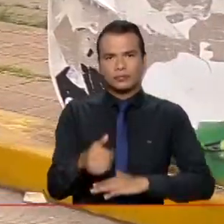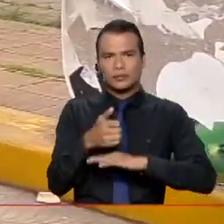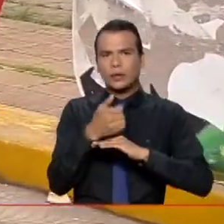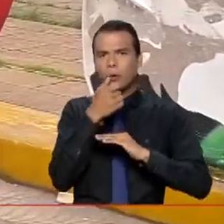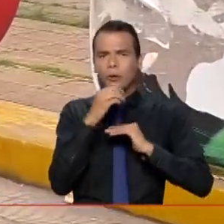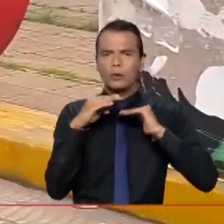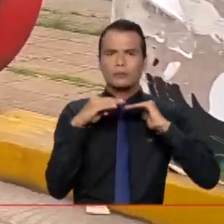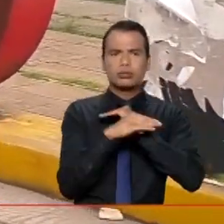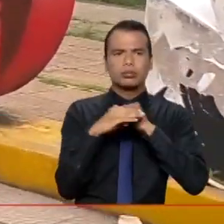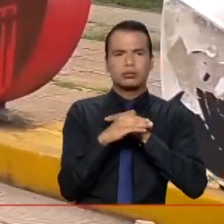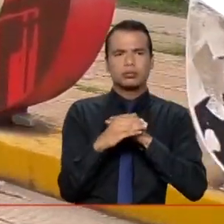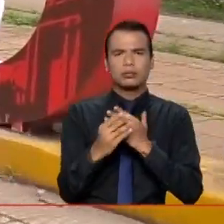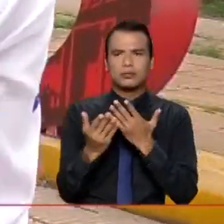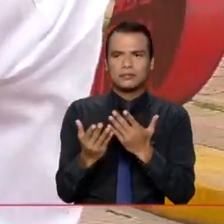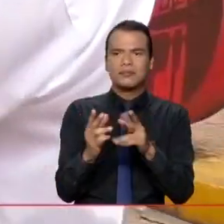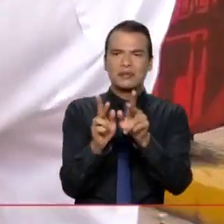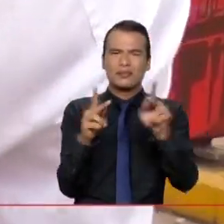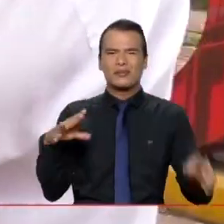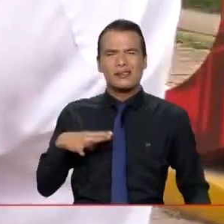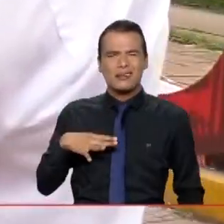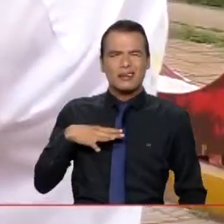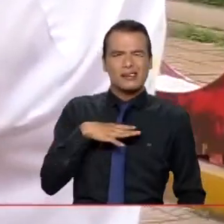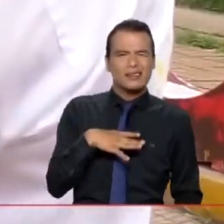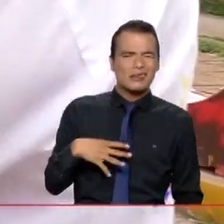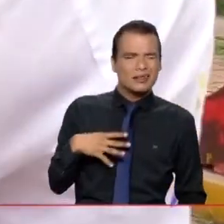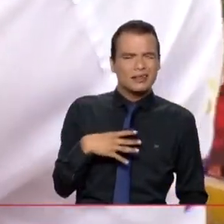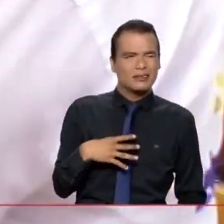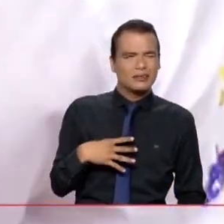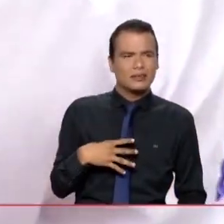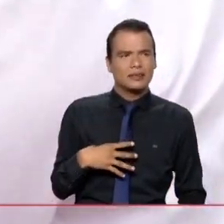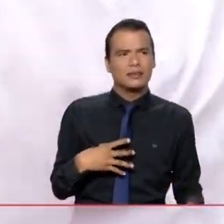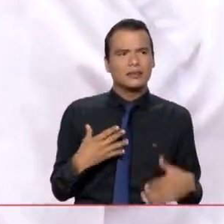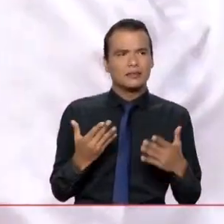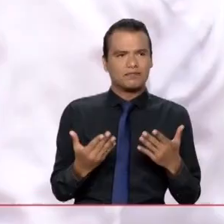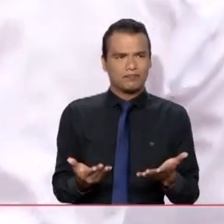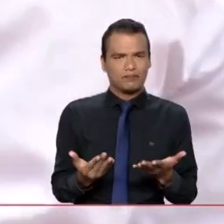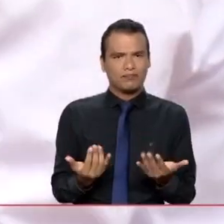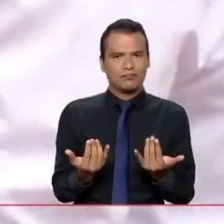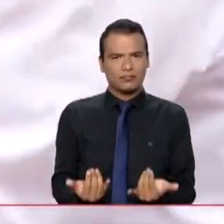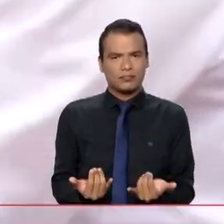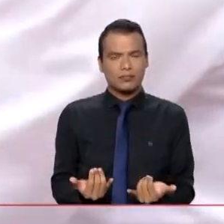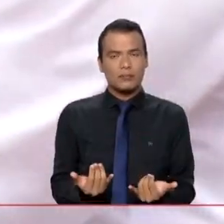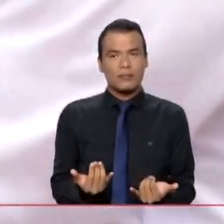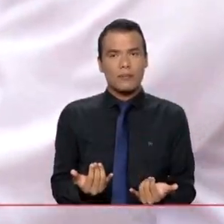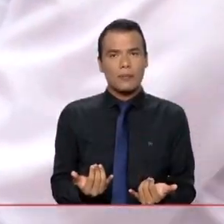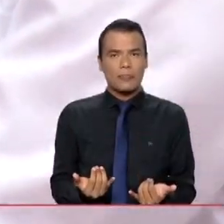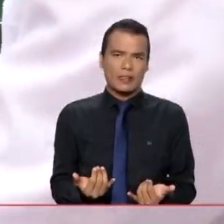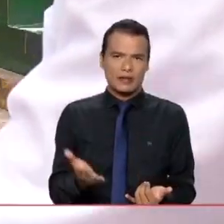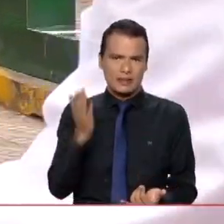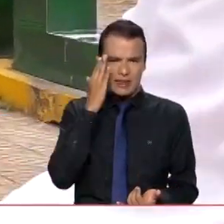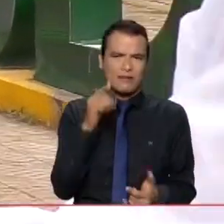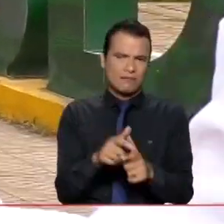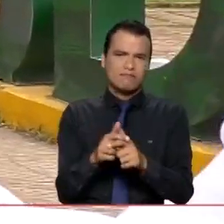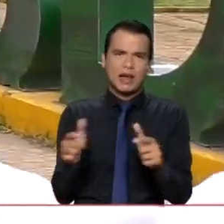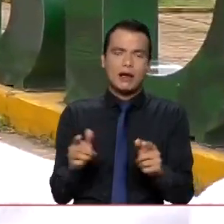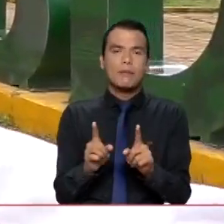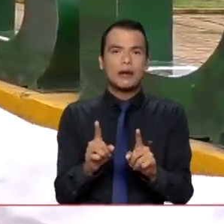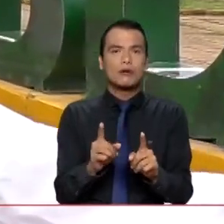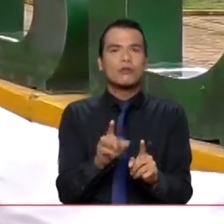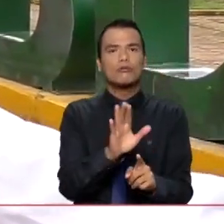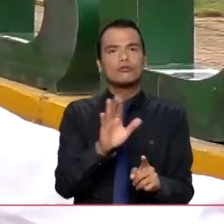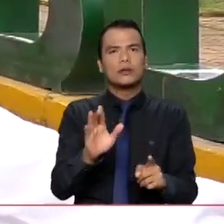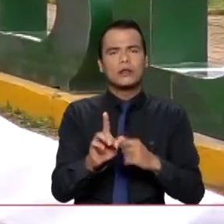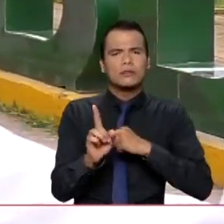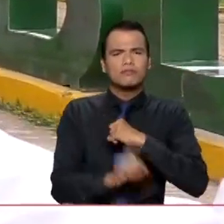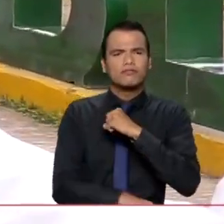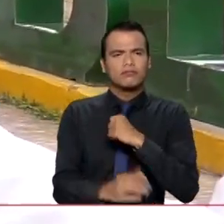con los muy buenos días. ¿A qué es el parte precisamente a quienes infrinjan este decreto? Muy buenos días, pues quien infrinja el decreto